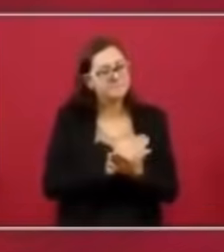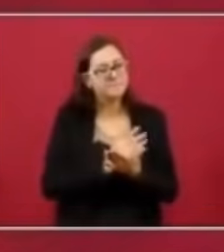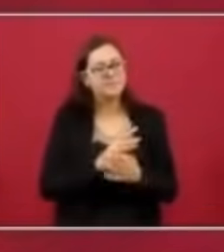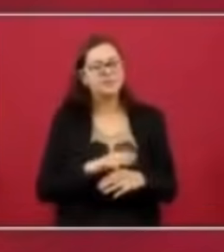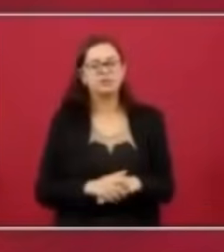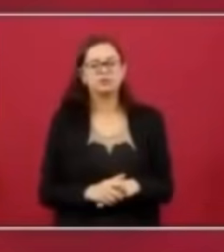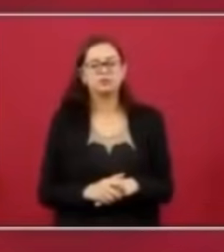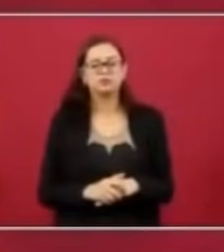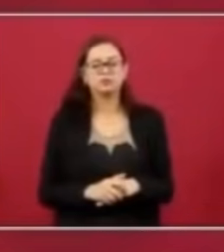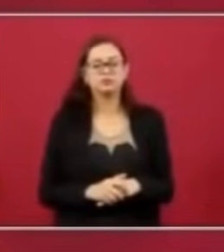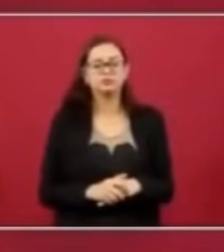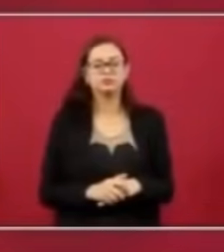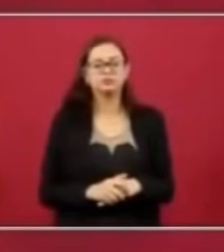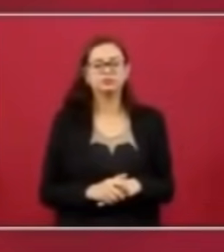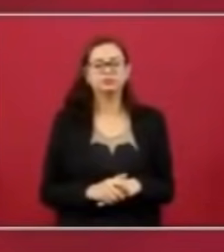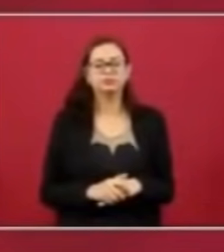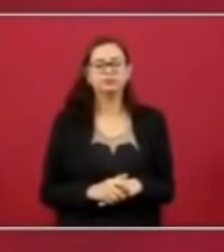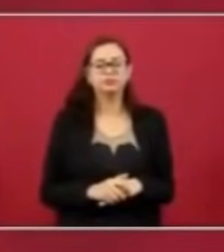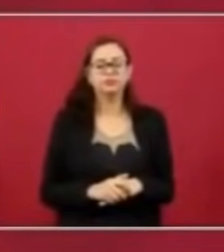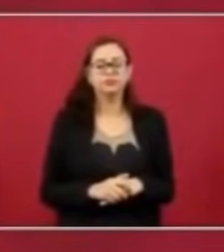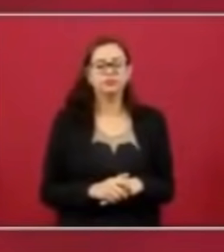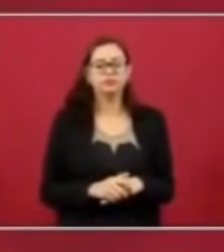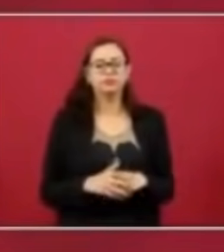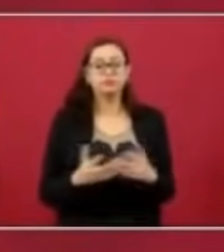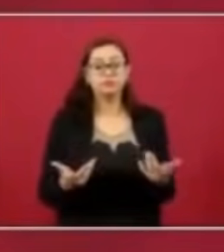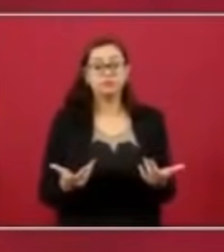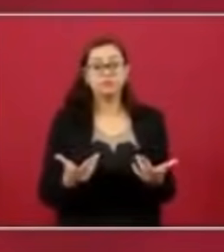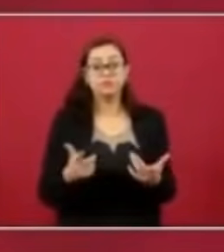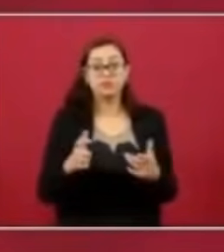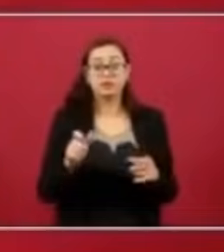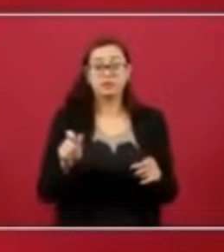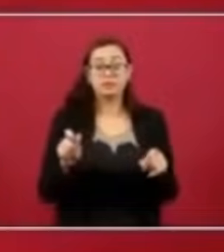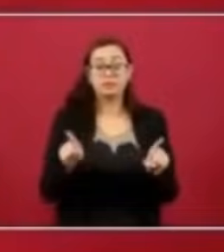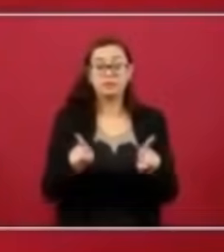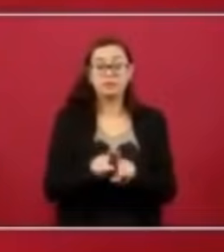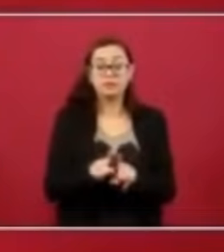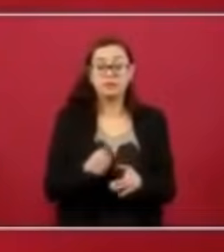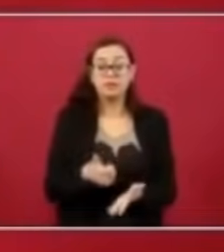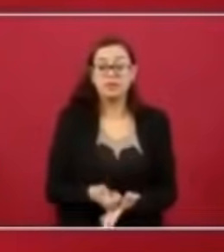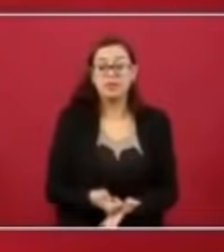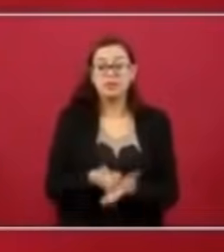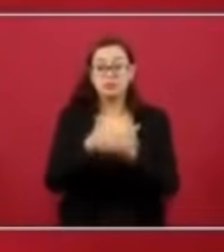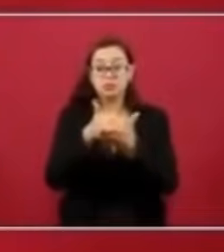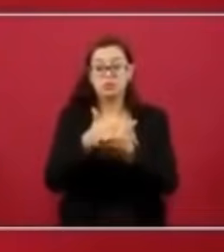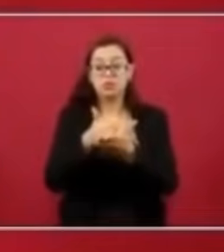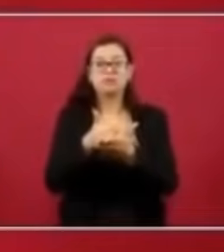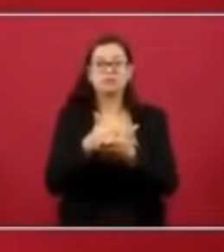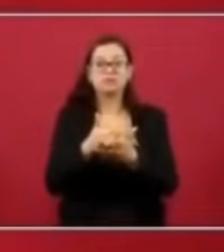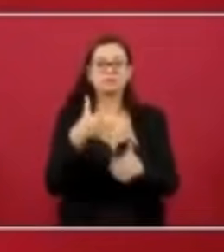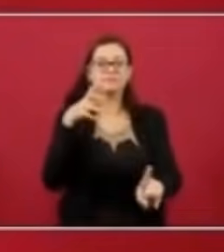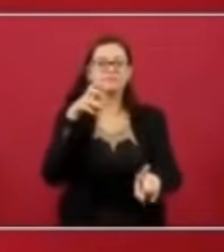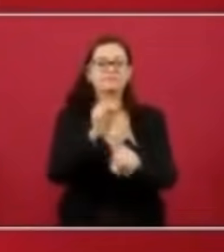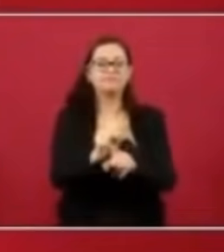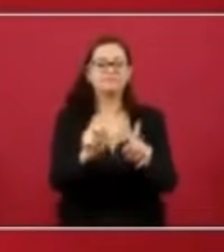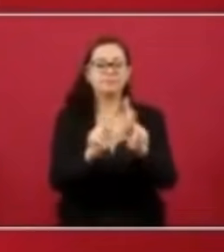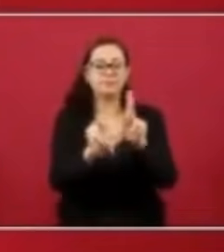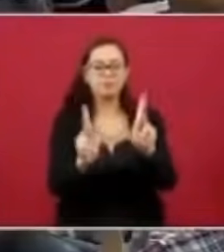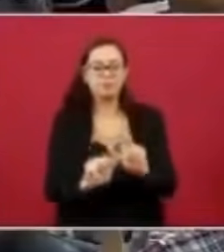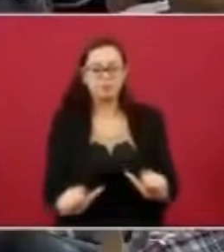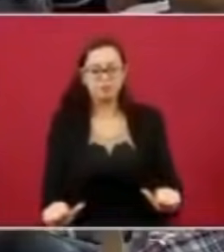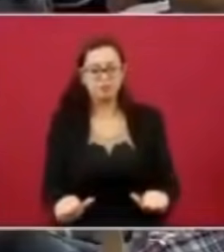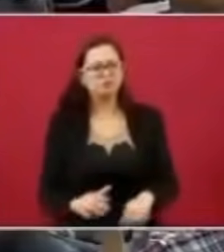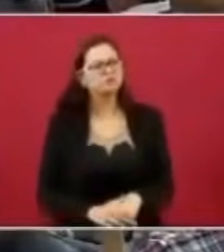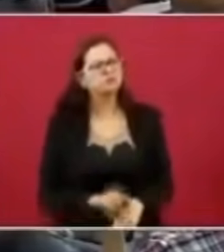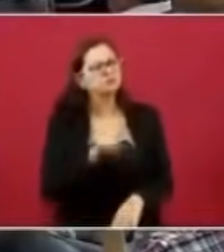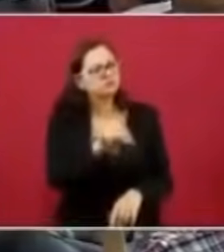Sí, esto nos ayuda también a conseguir la paz. Entonces, ¿sí hay cabida